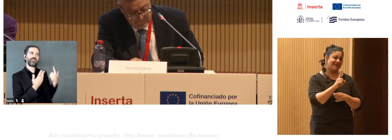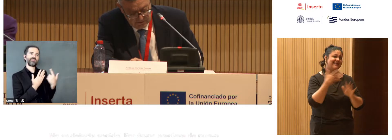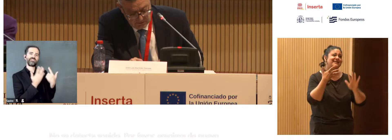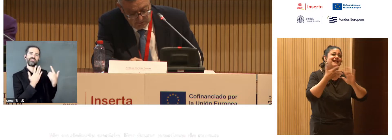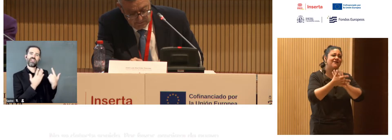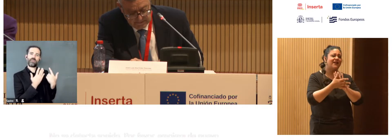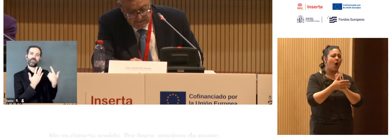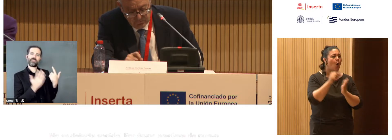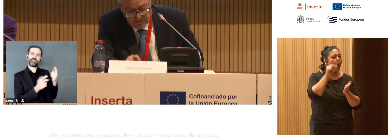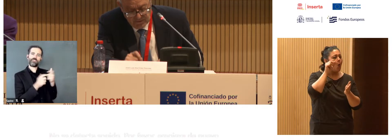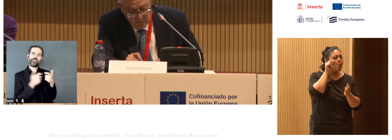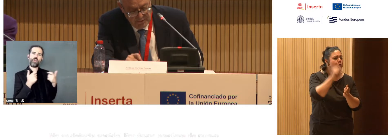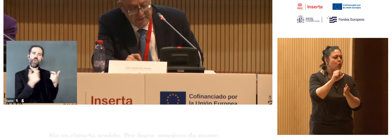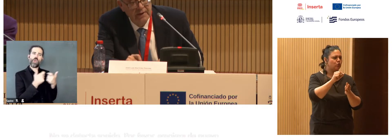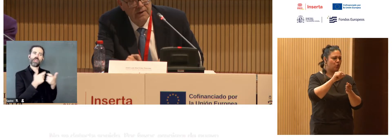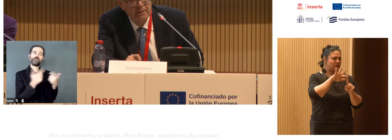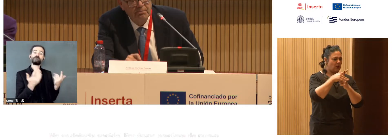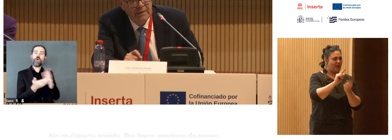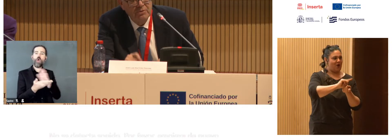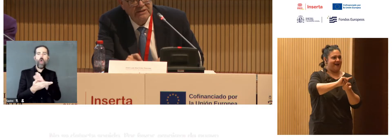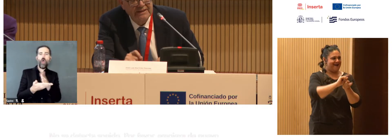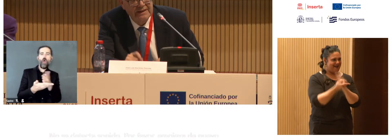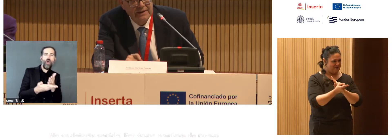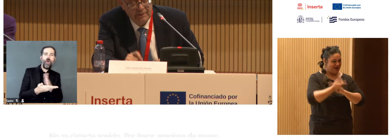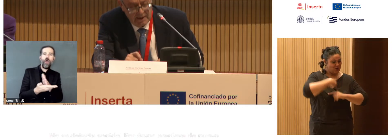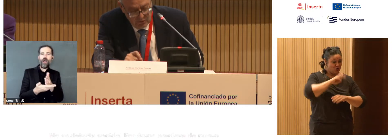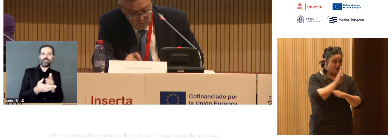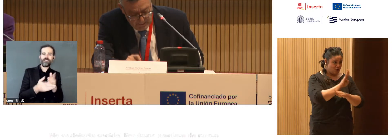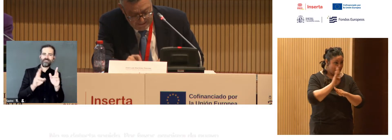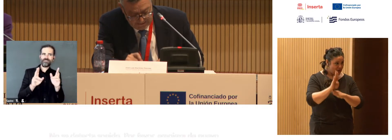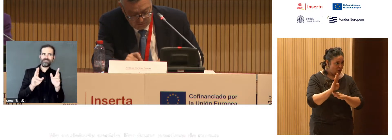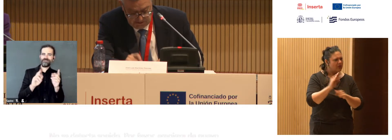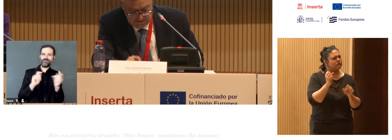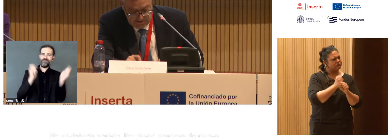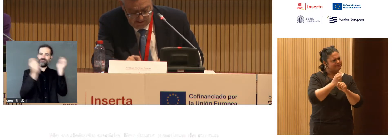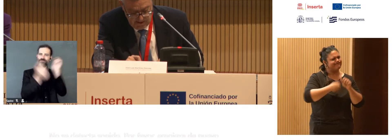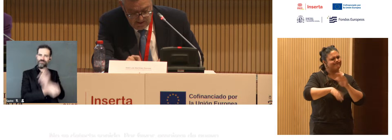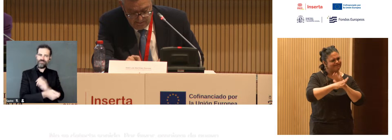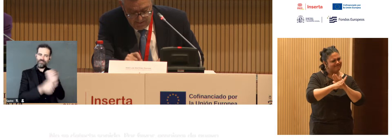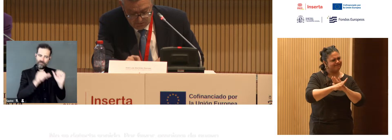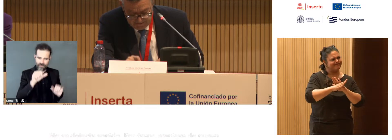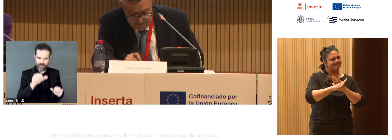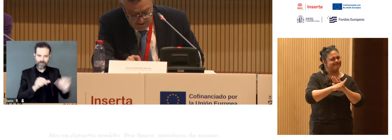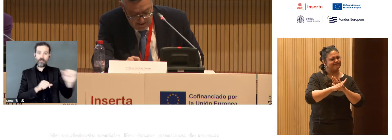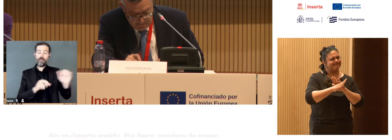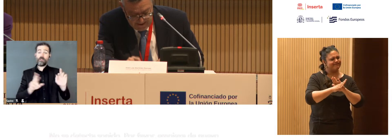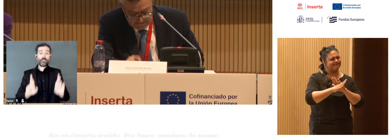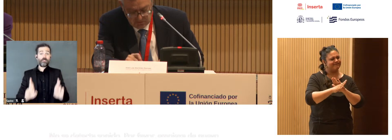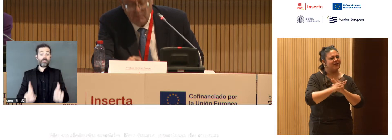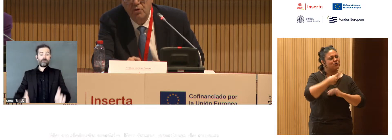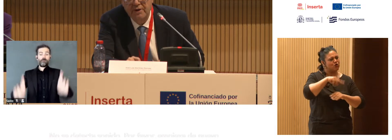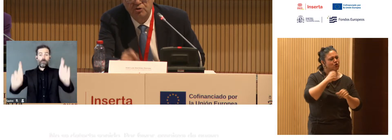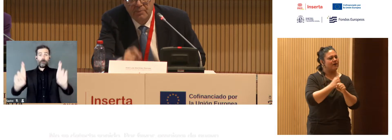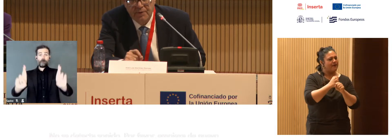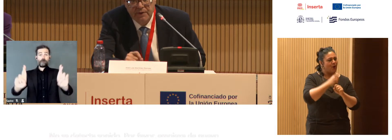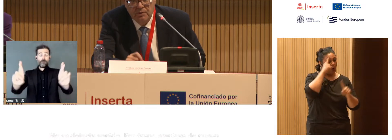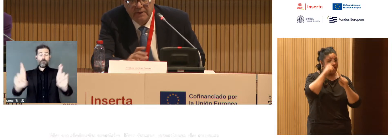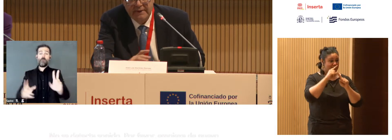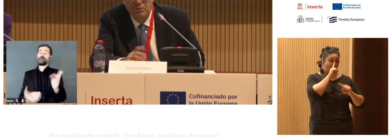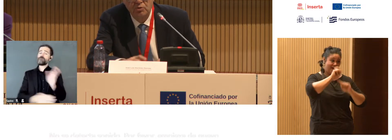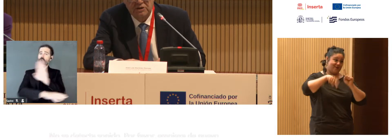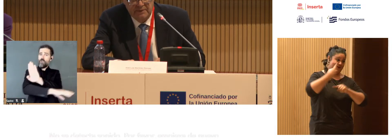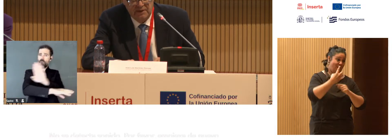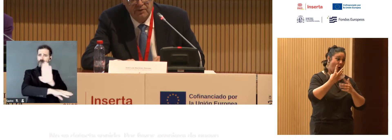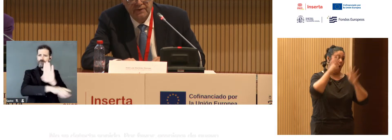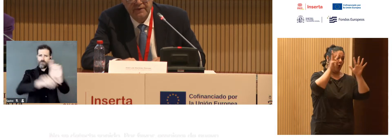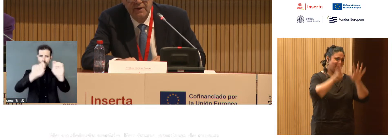punto de inflexión. Desde Fundación 11 vamos a seguir trabajando para que eso sea así. Vamos a trabajar para ese 8º Congreso, que, por cierto, ya